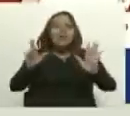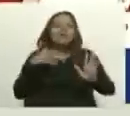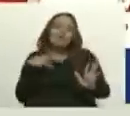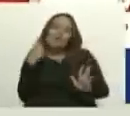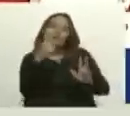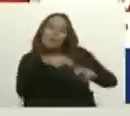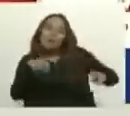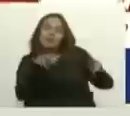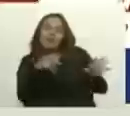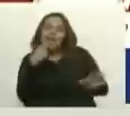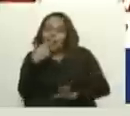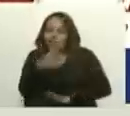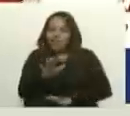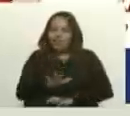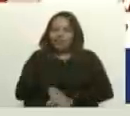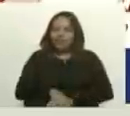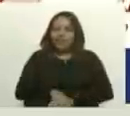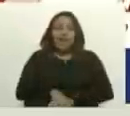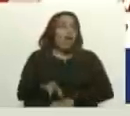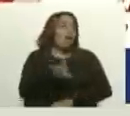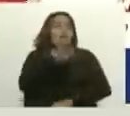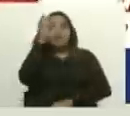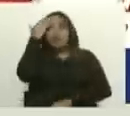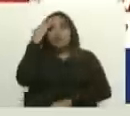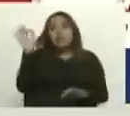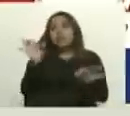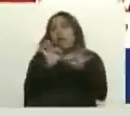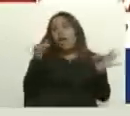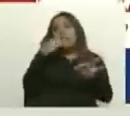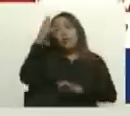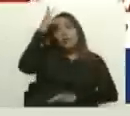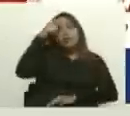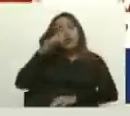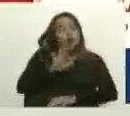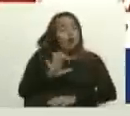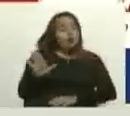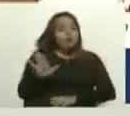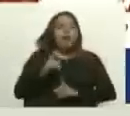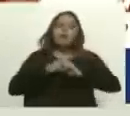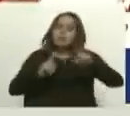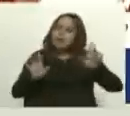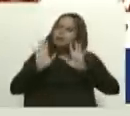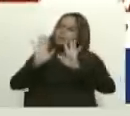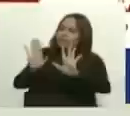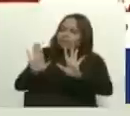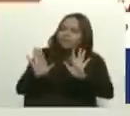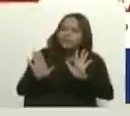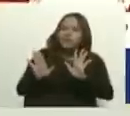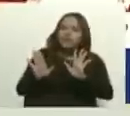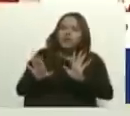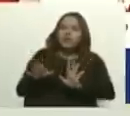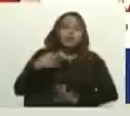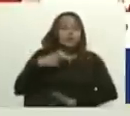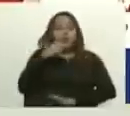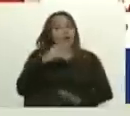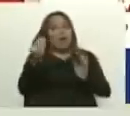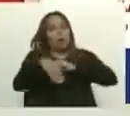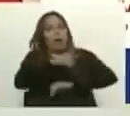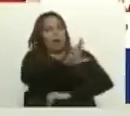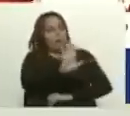dijo. No, no estoy al tanto lo que dijo Donald Trump. Pero en todo caso soy contrario a eso.